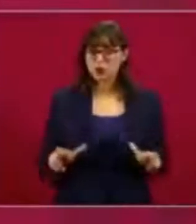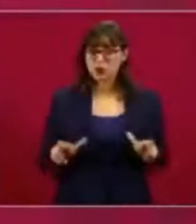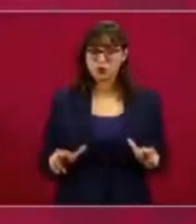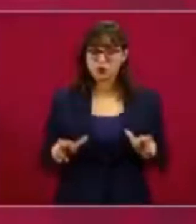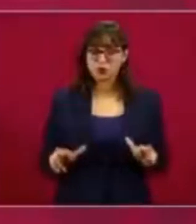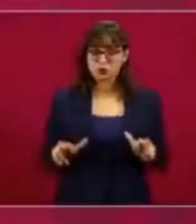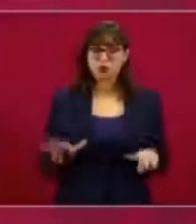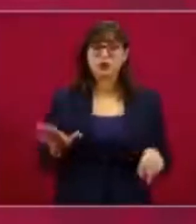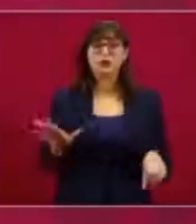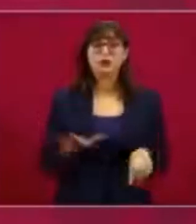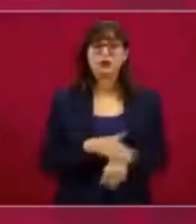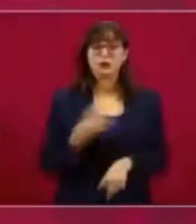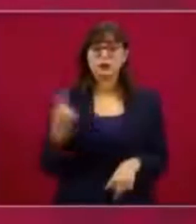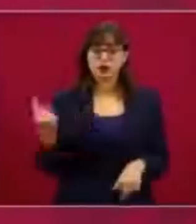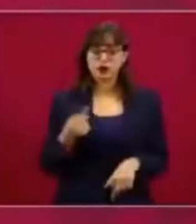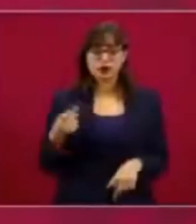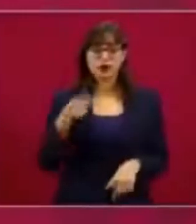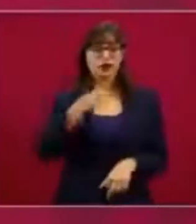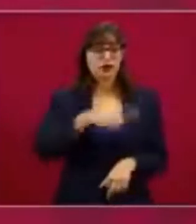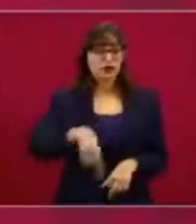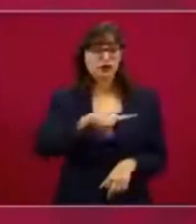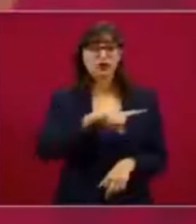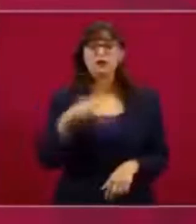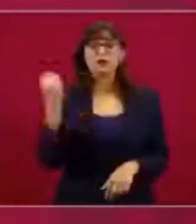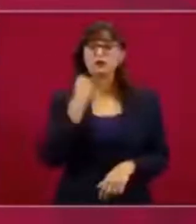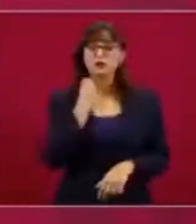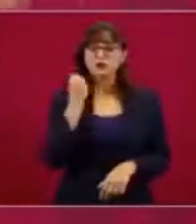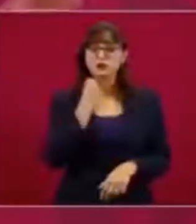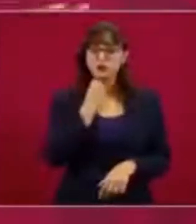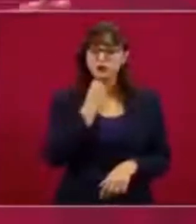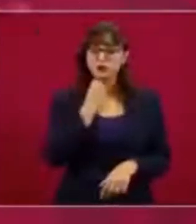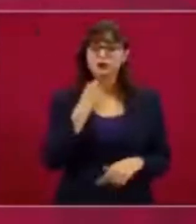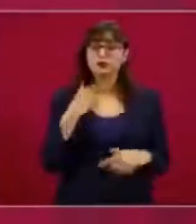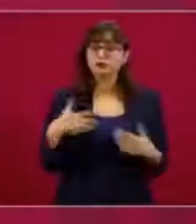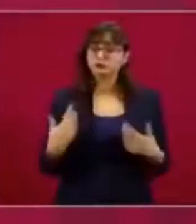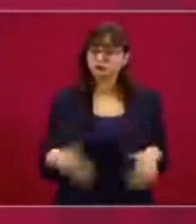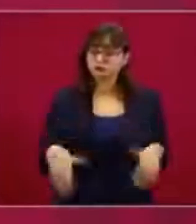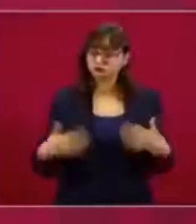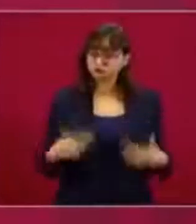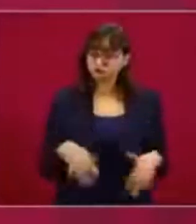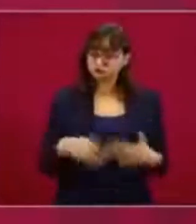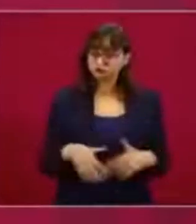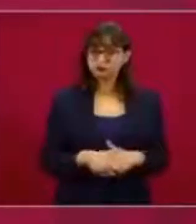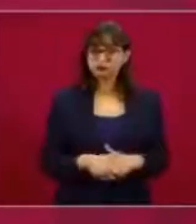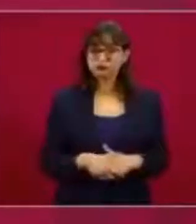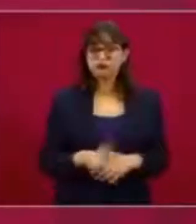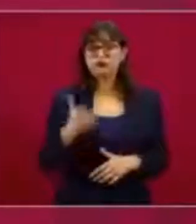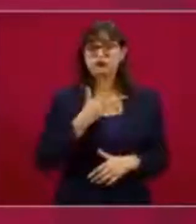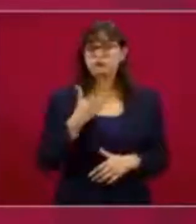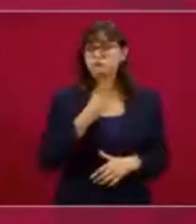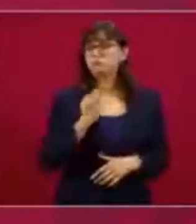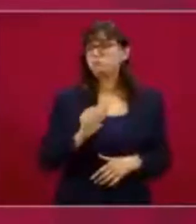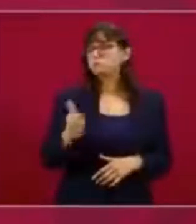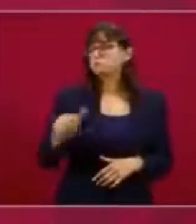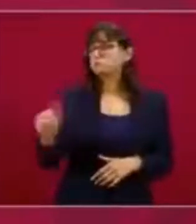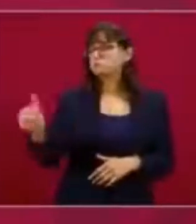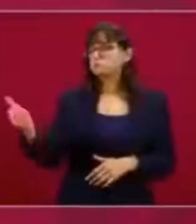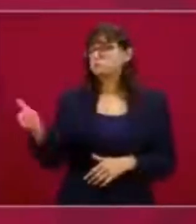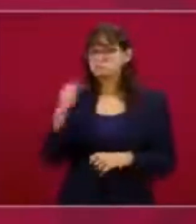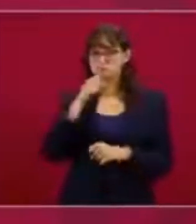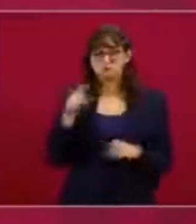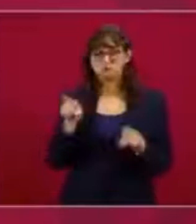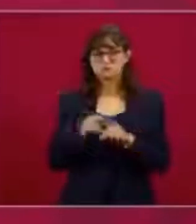porque esos abogados, bueno, hay otros también que no voy a mencionar, pero